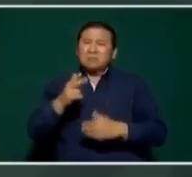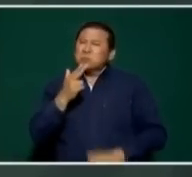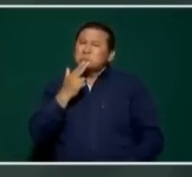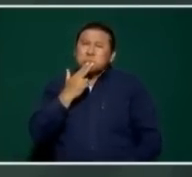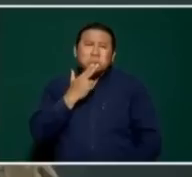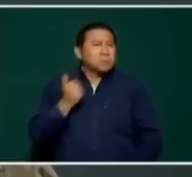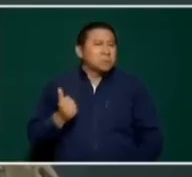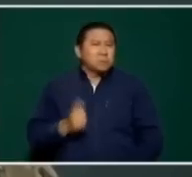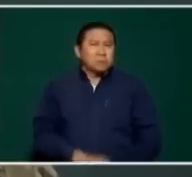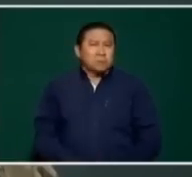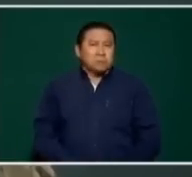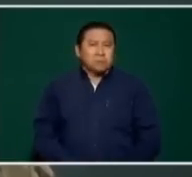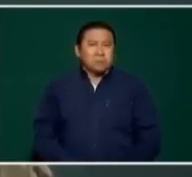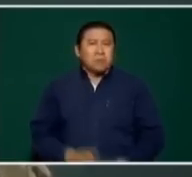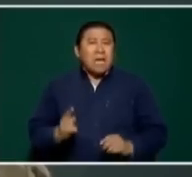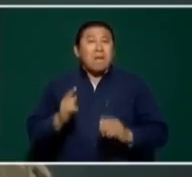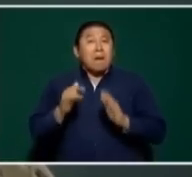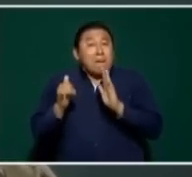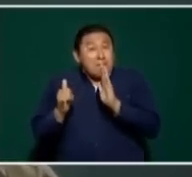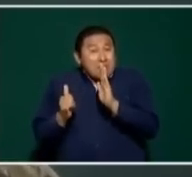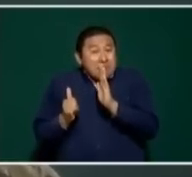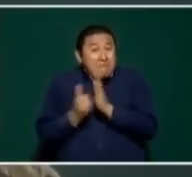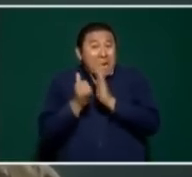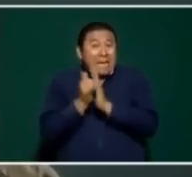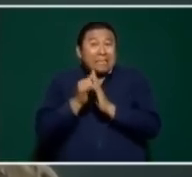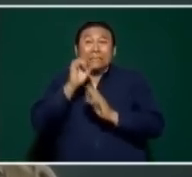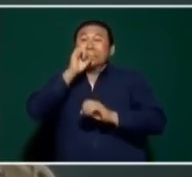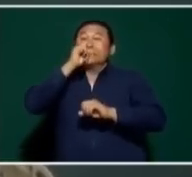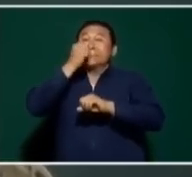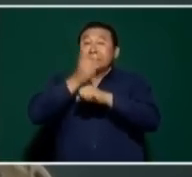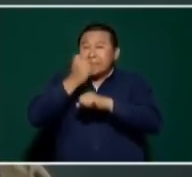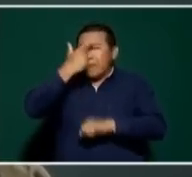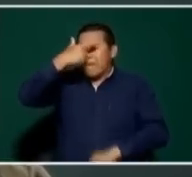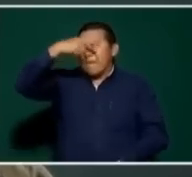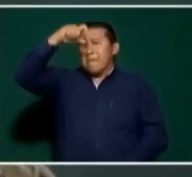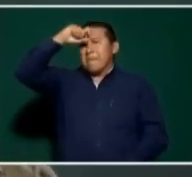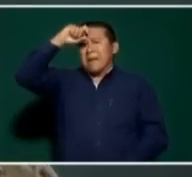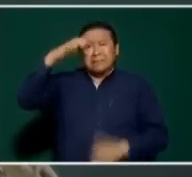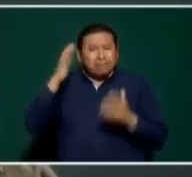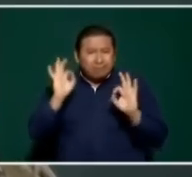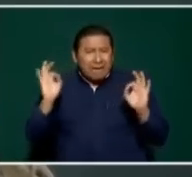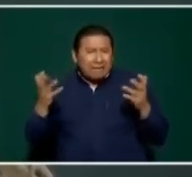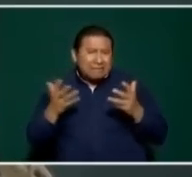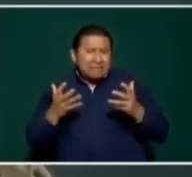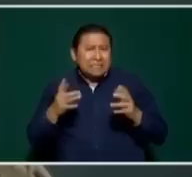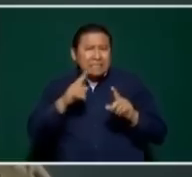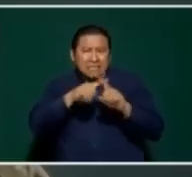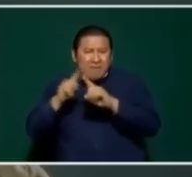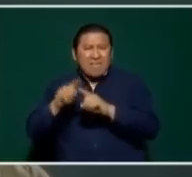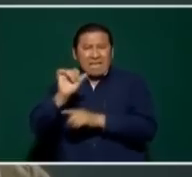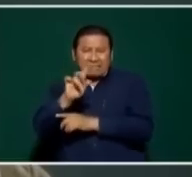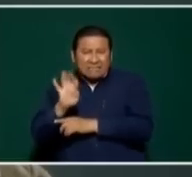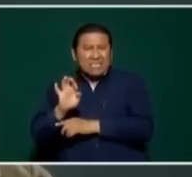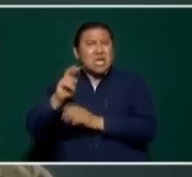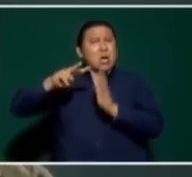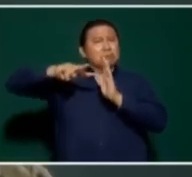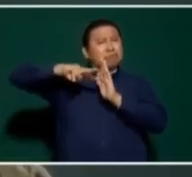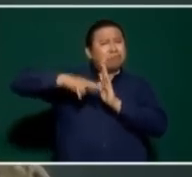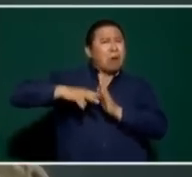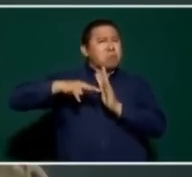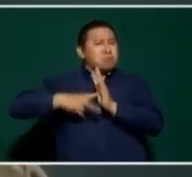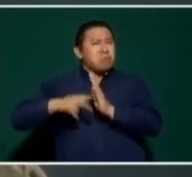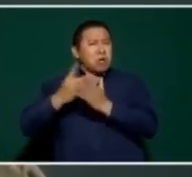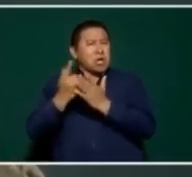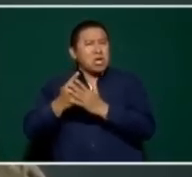sirve. Vamos a construir, la Secretaría de Marina, tenemos astilleros, tenemos ingenieros navales, vamos